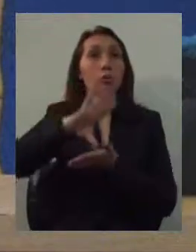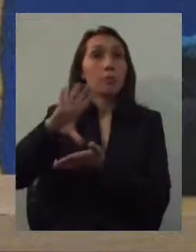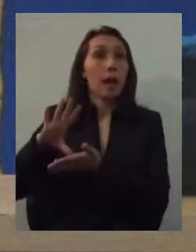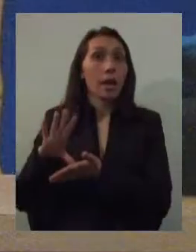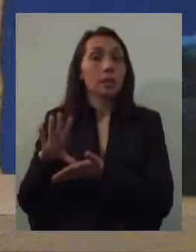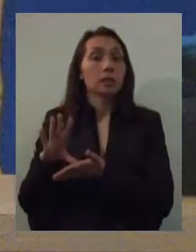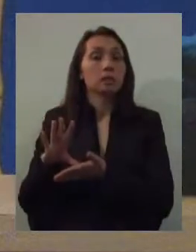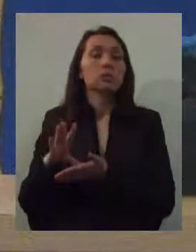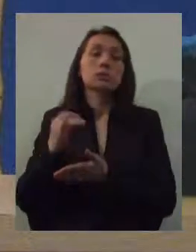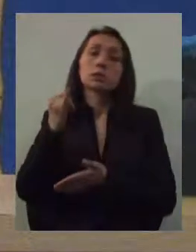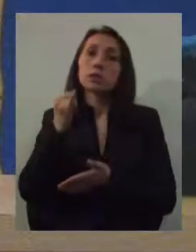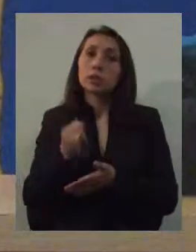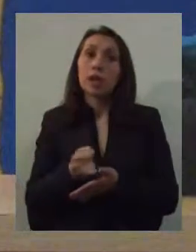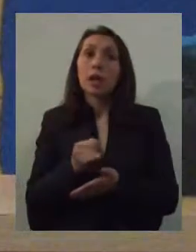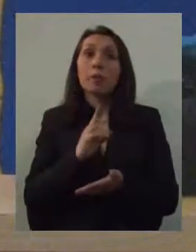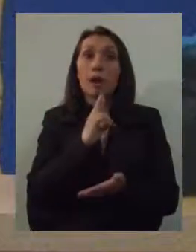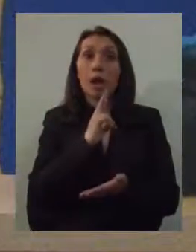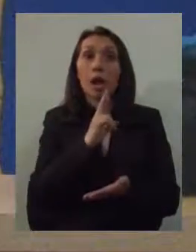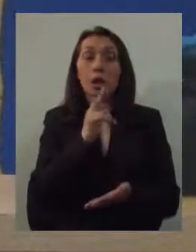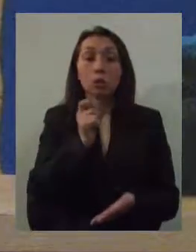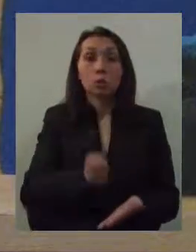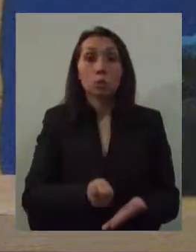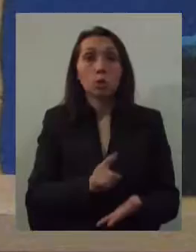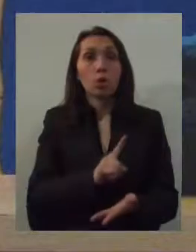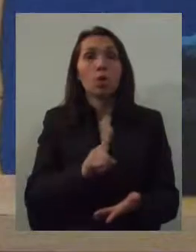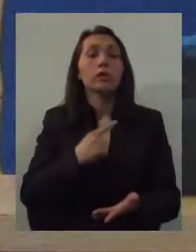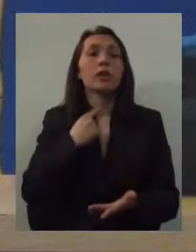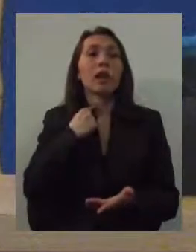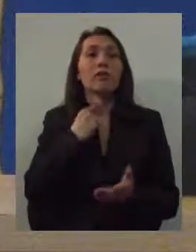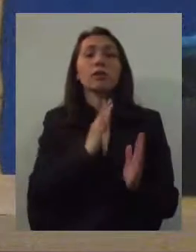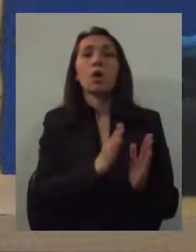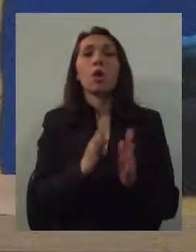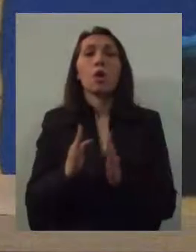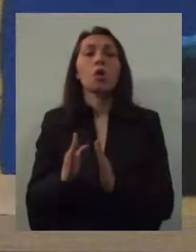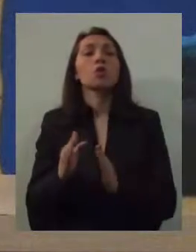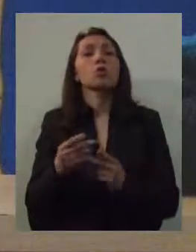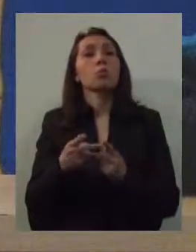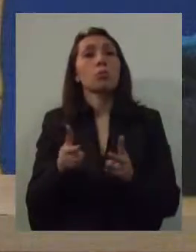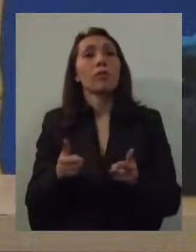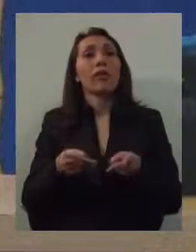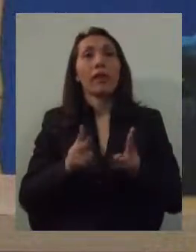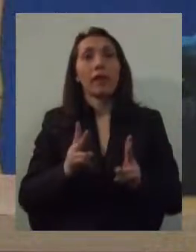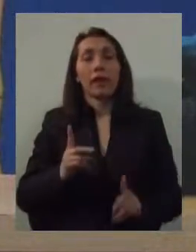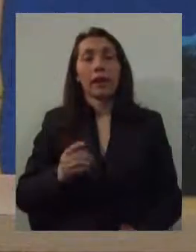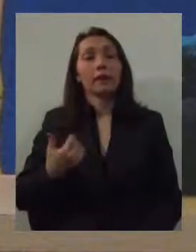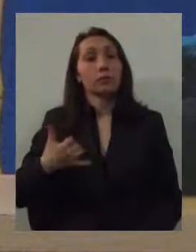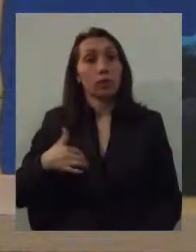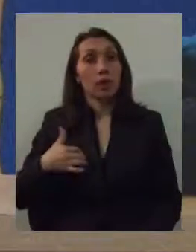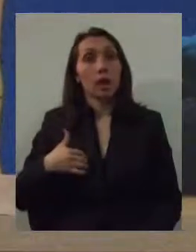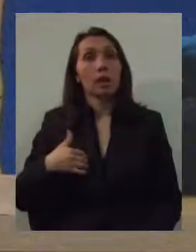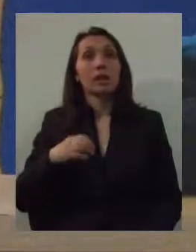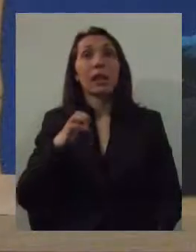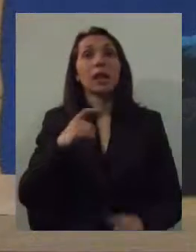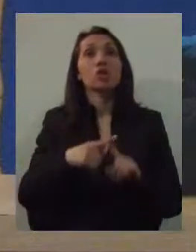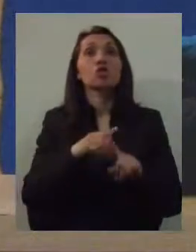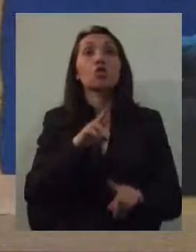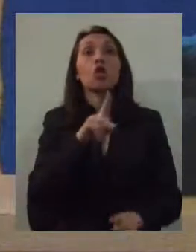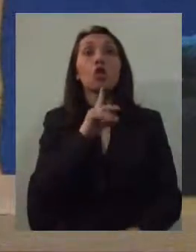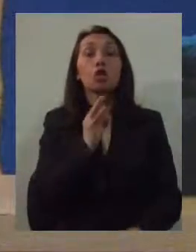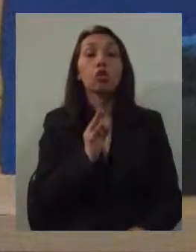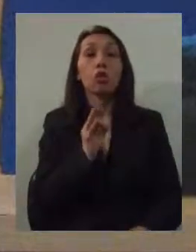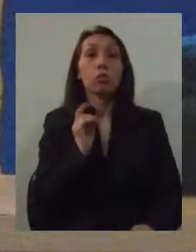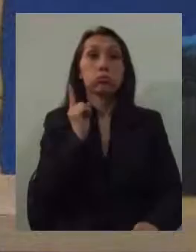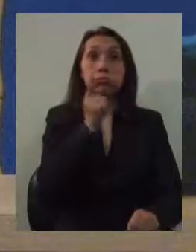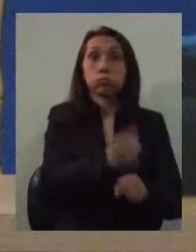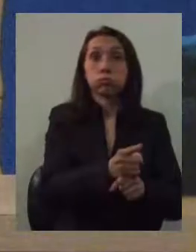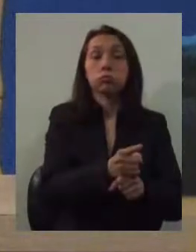extranjeras, siempre que la resolución no afecte principios de orden público del derecho argentino, los exhortos deben tramitarse de